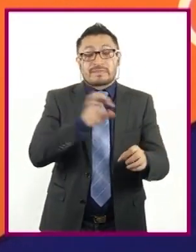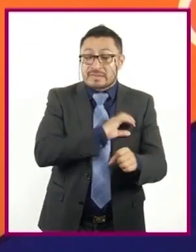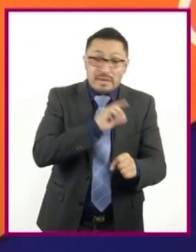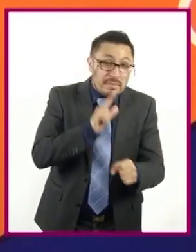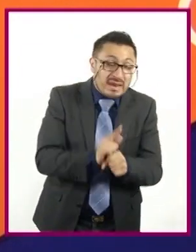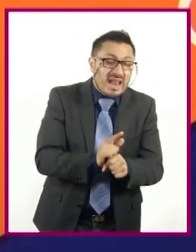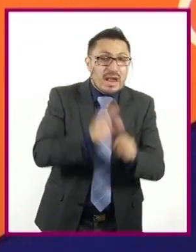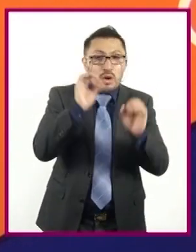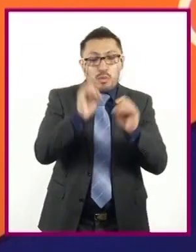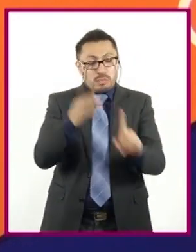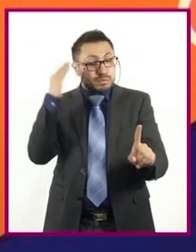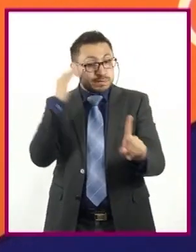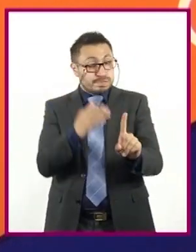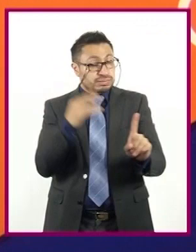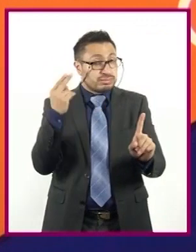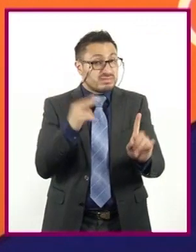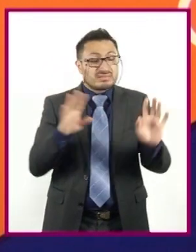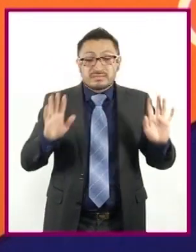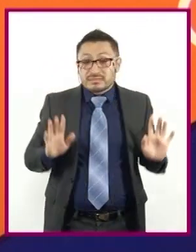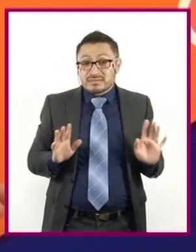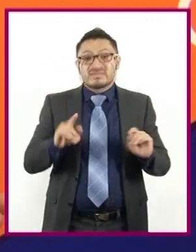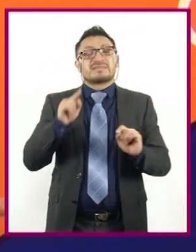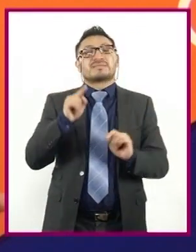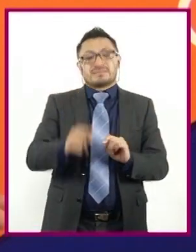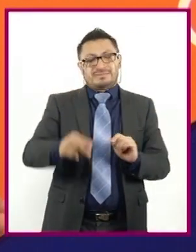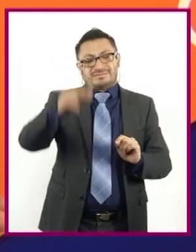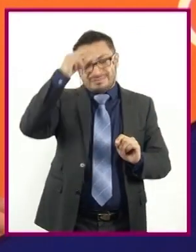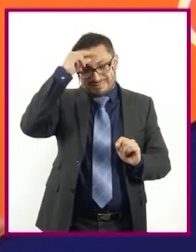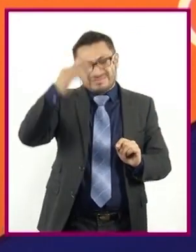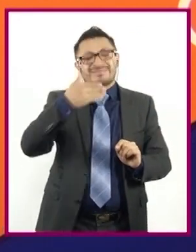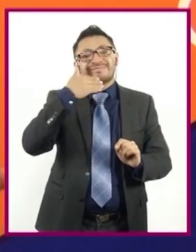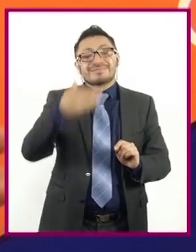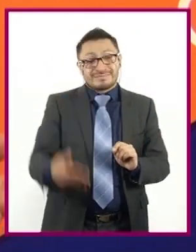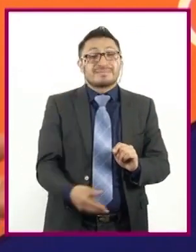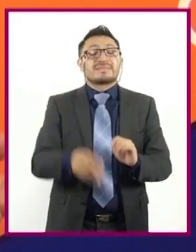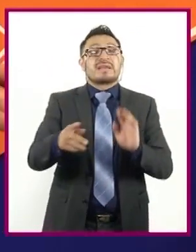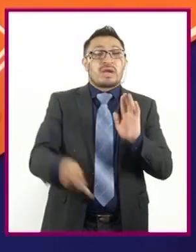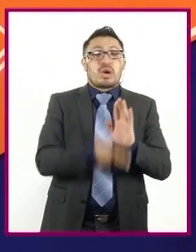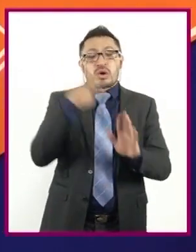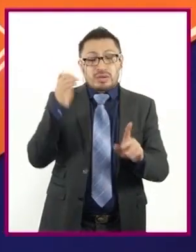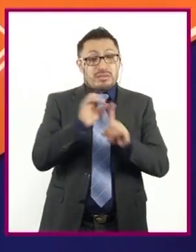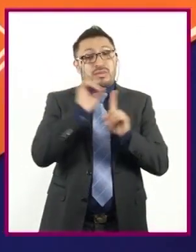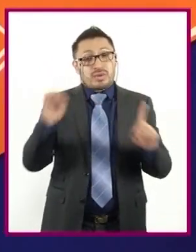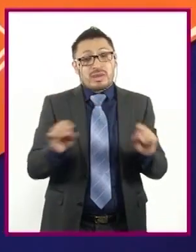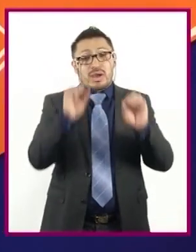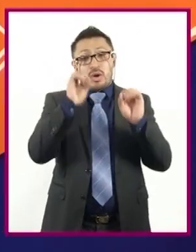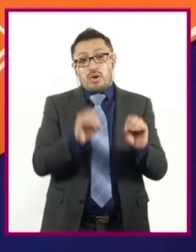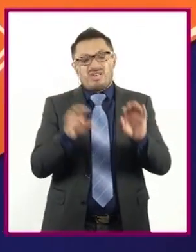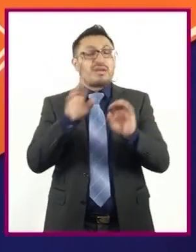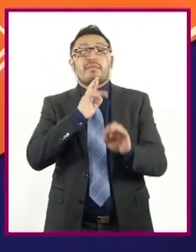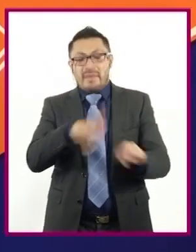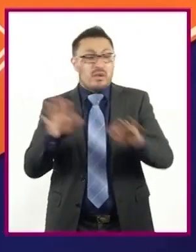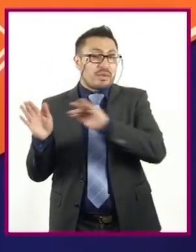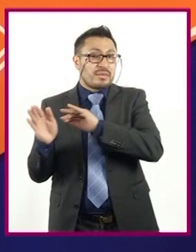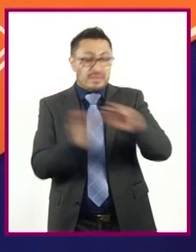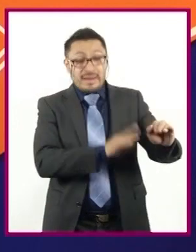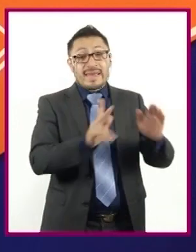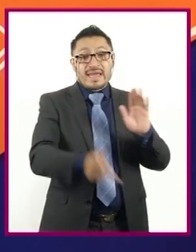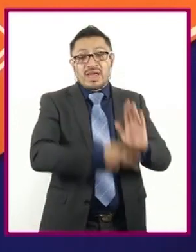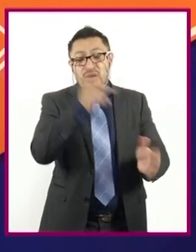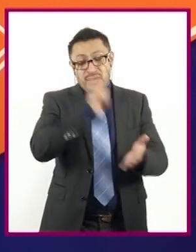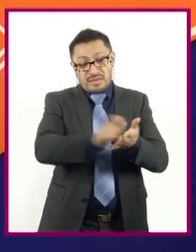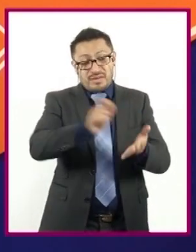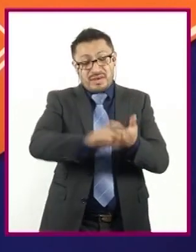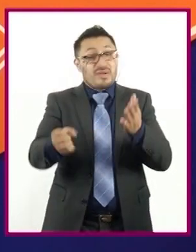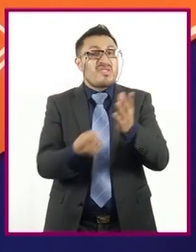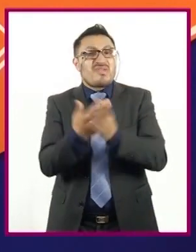o necesaria, es de sabios reestructurarlas o, ¿por qué no?, rechazarlas, considerando el